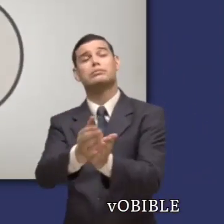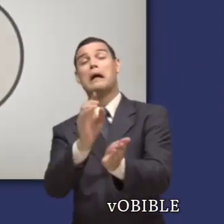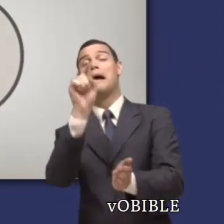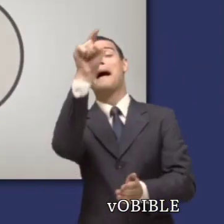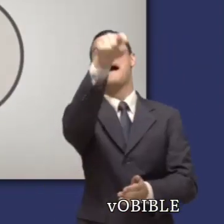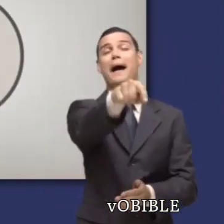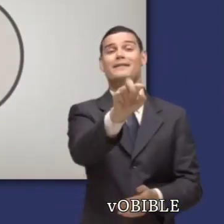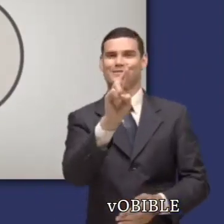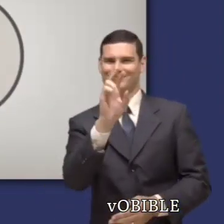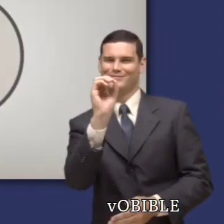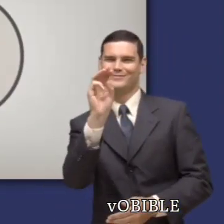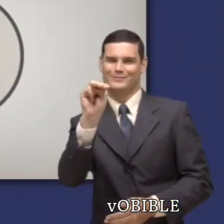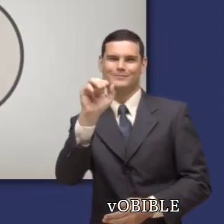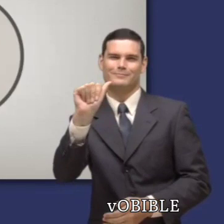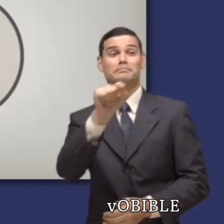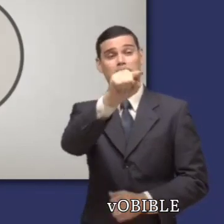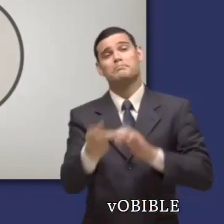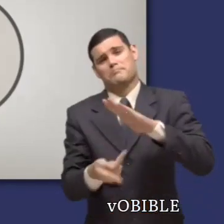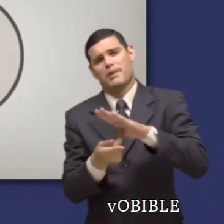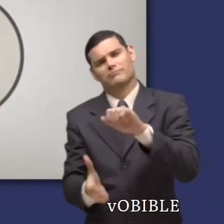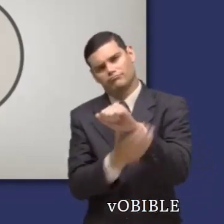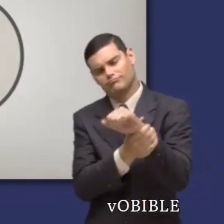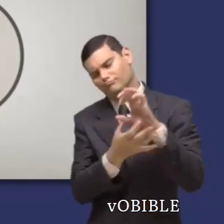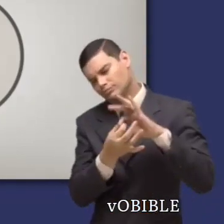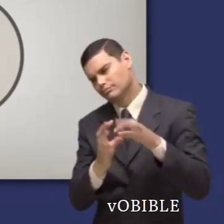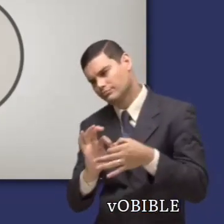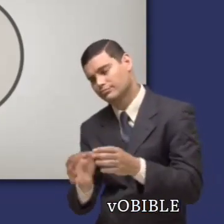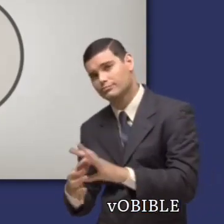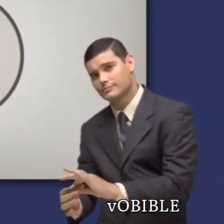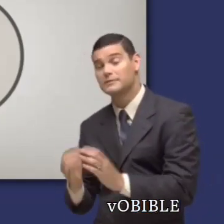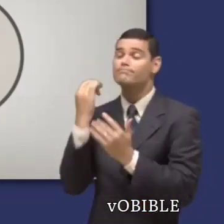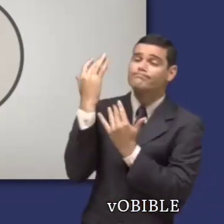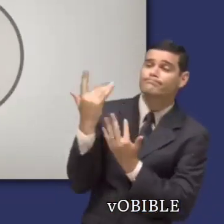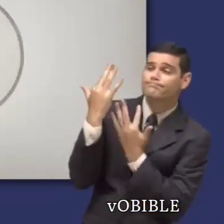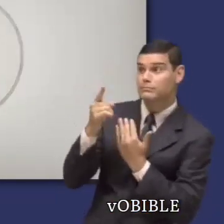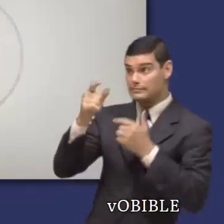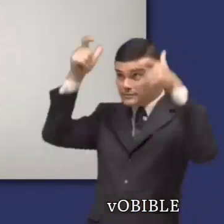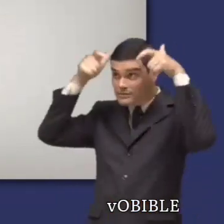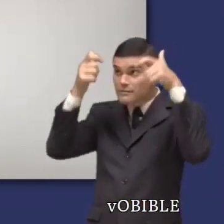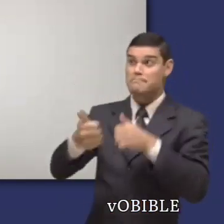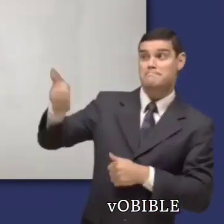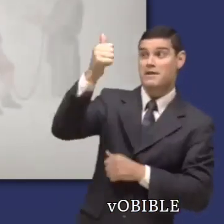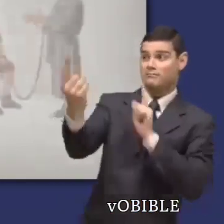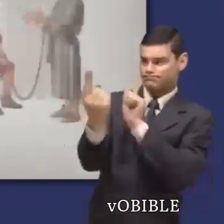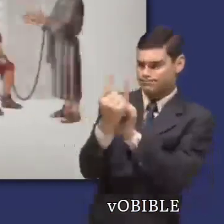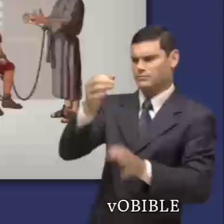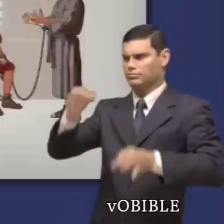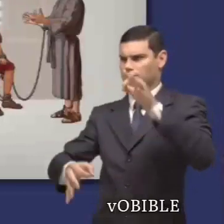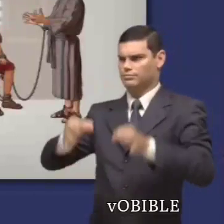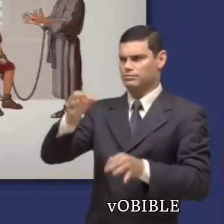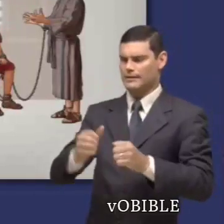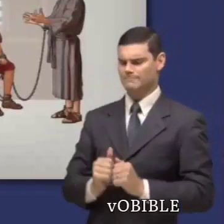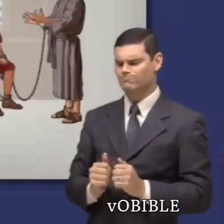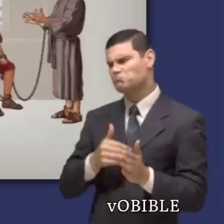Al final del relato, Pablo está en Roma, bajo arresto domiciliario, a la espera de juicio. A pesar